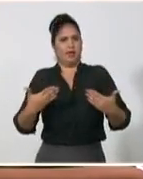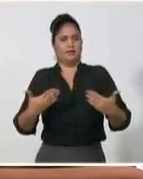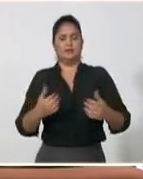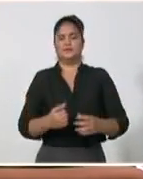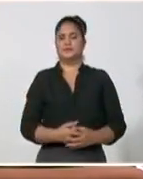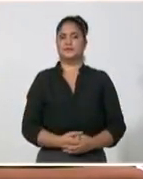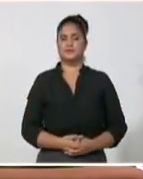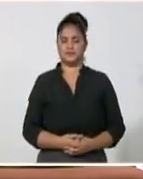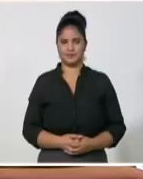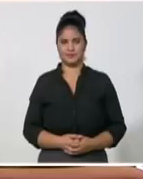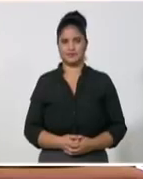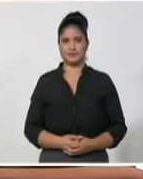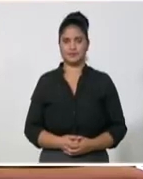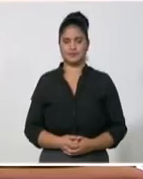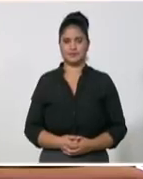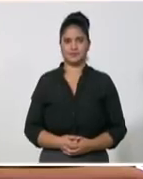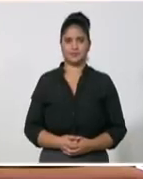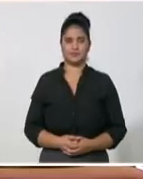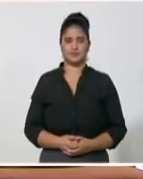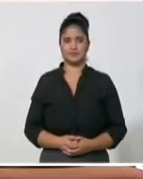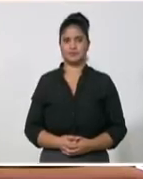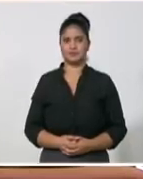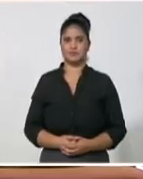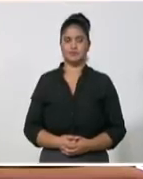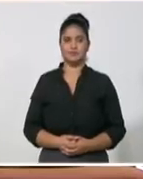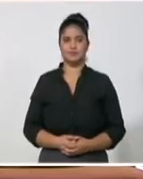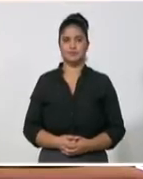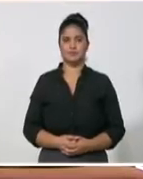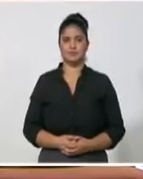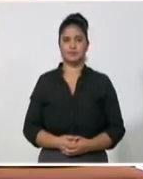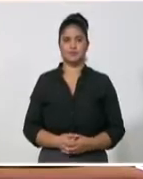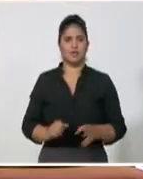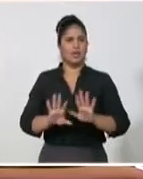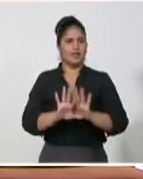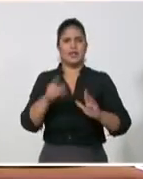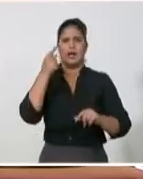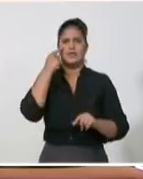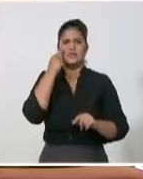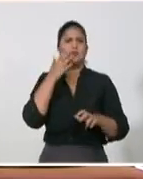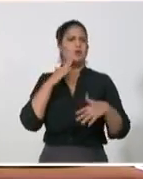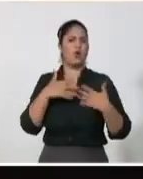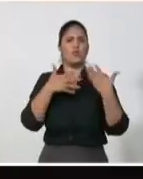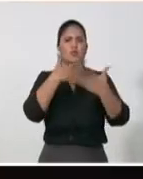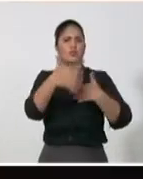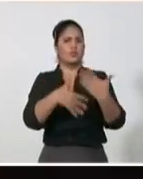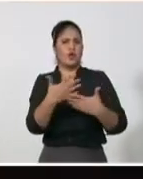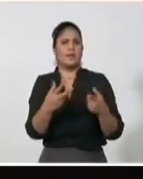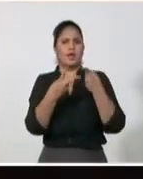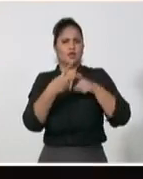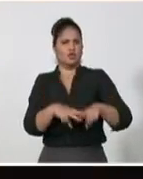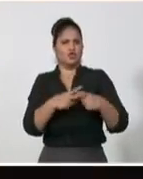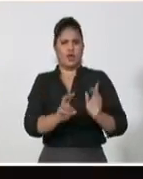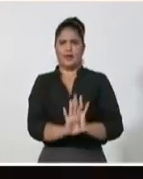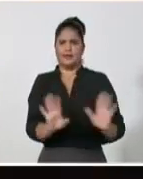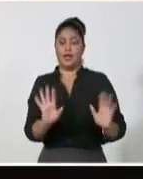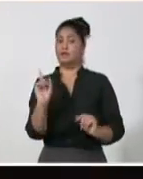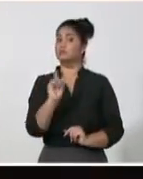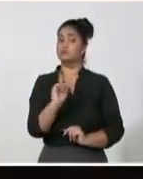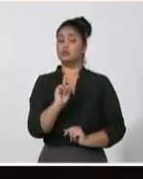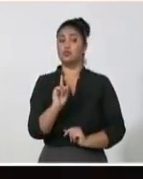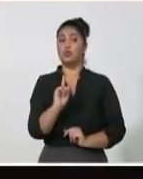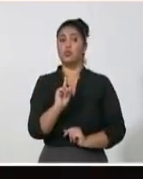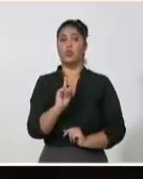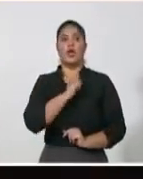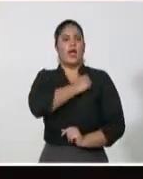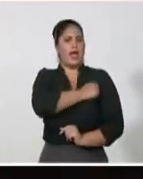la revolución. No pueden nada más que tener un enfoque económico de los problemas. Tienen que, ante todo, tener un enfoque ideológico, un